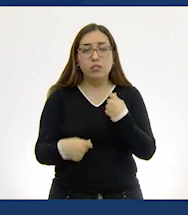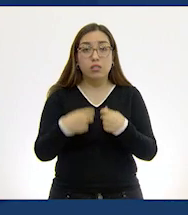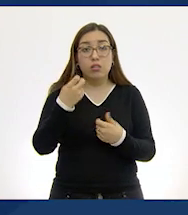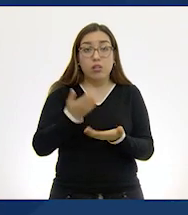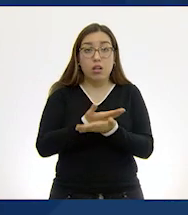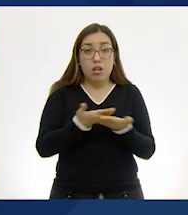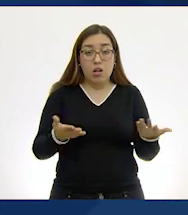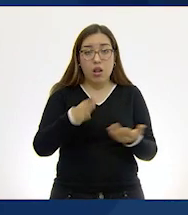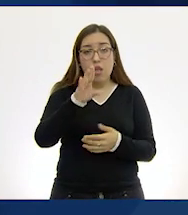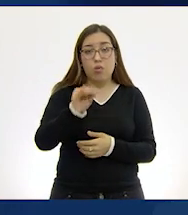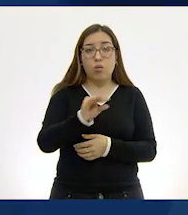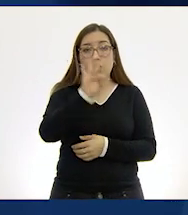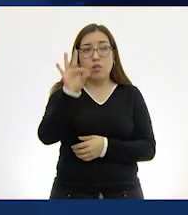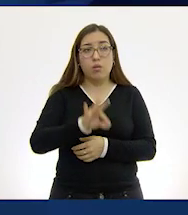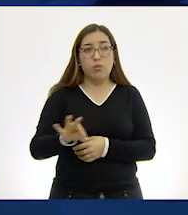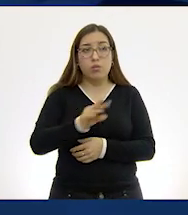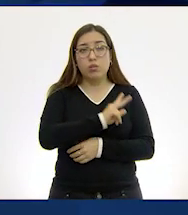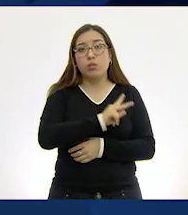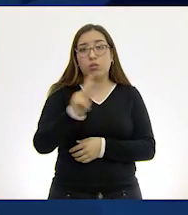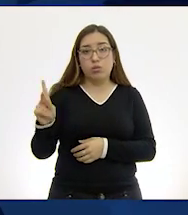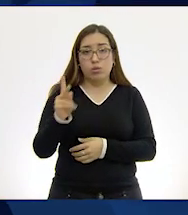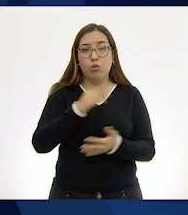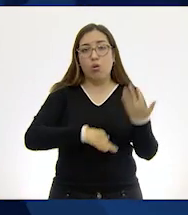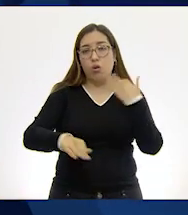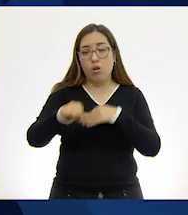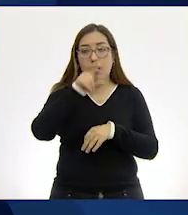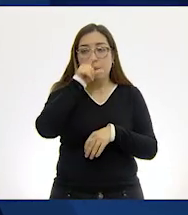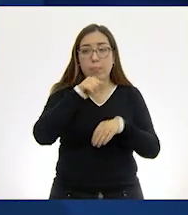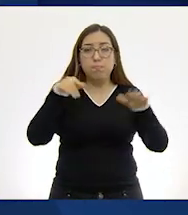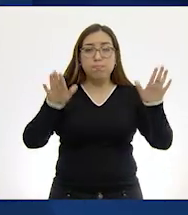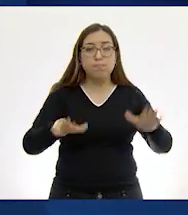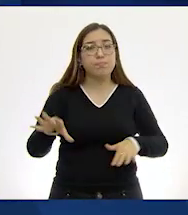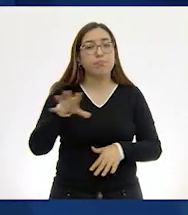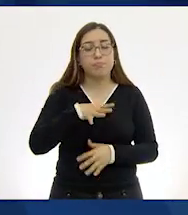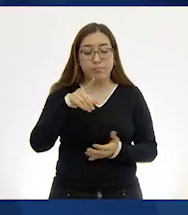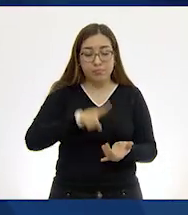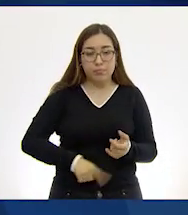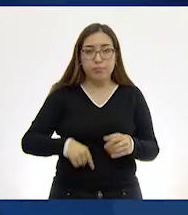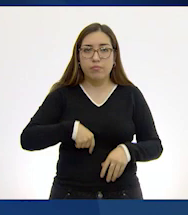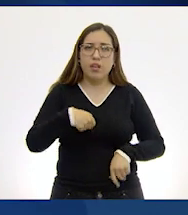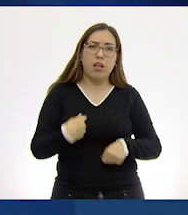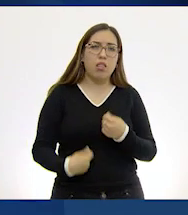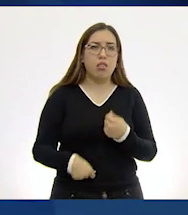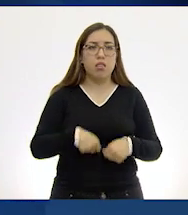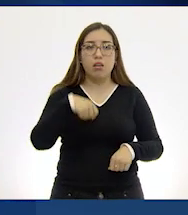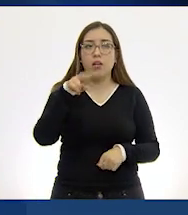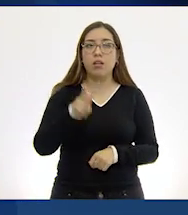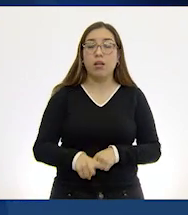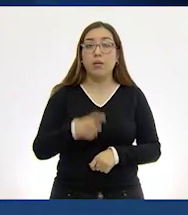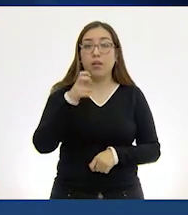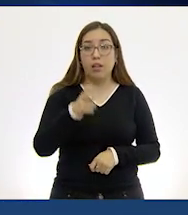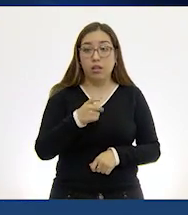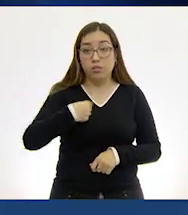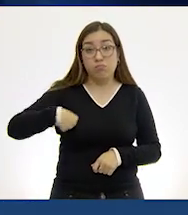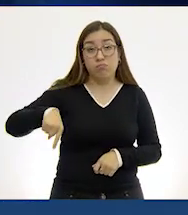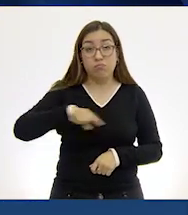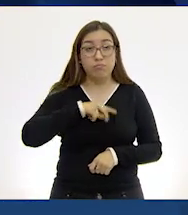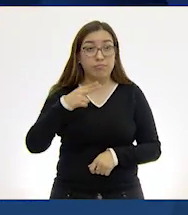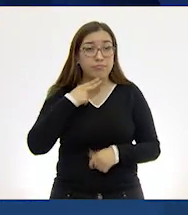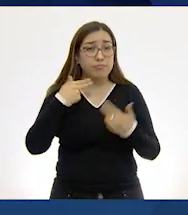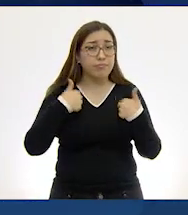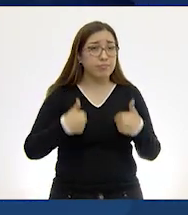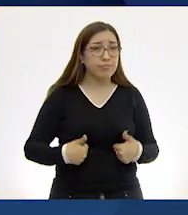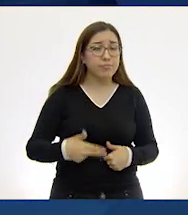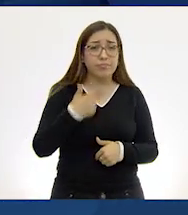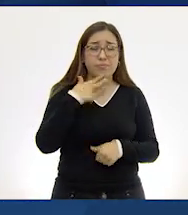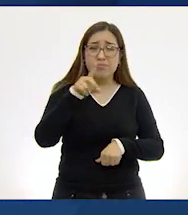las aves tienen plásticos en sus contenidos estomacales. Estamos consumiendo una cantidad de plástico importante en el agua que tomamos, en la